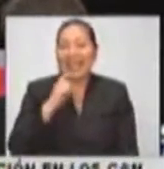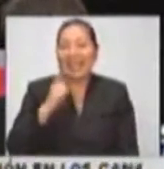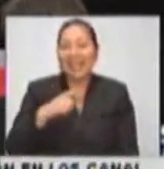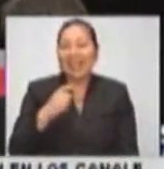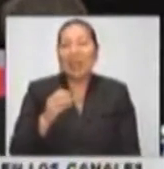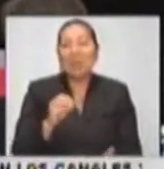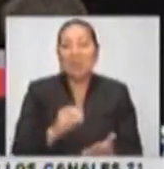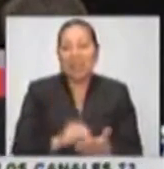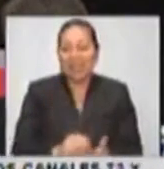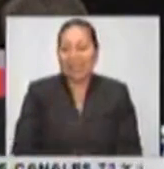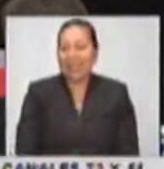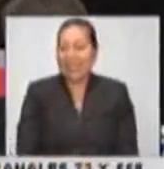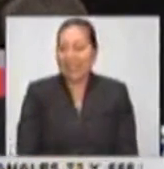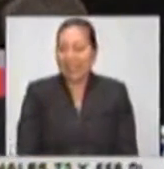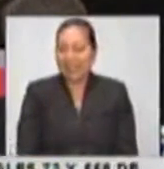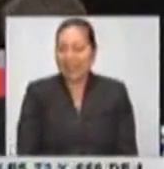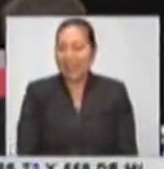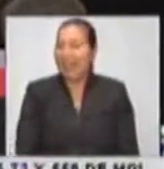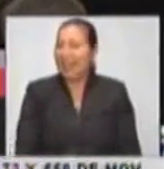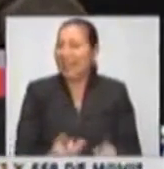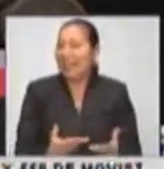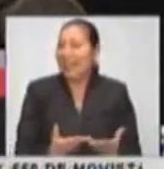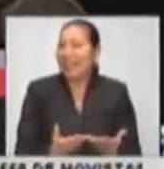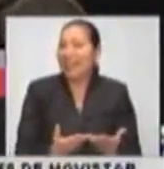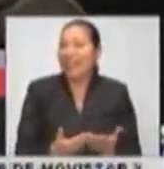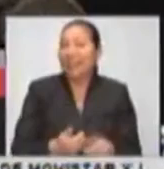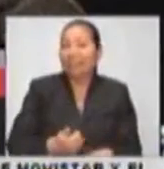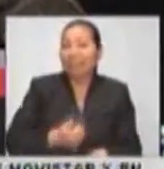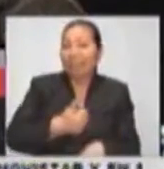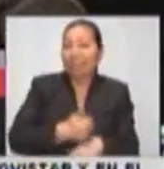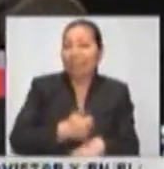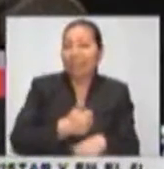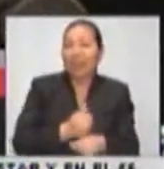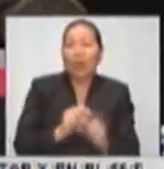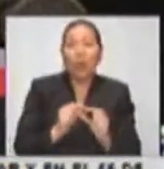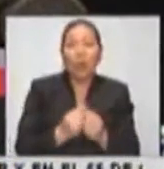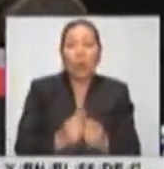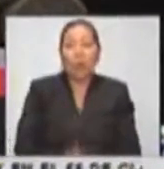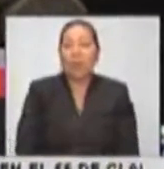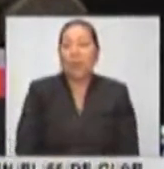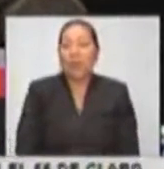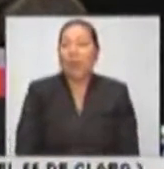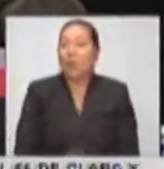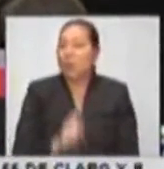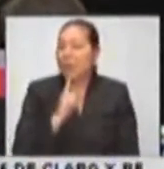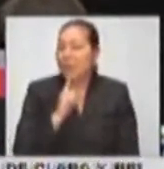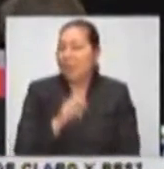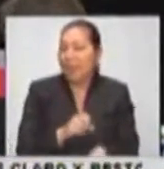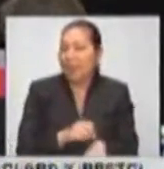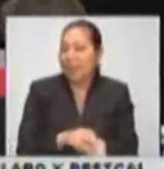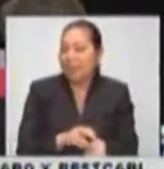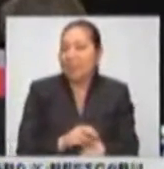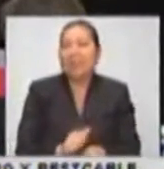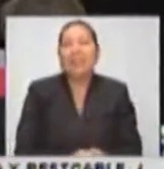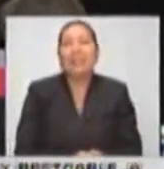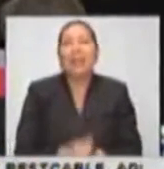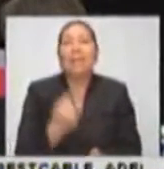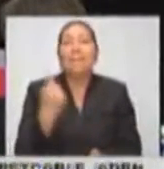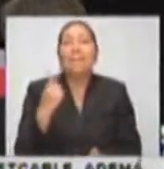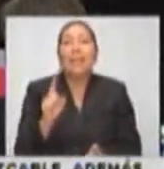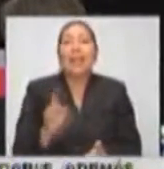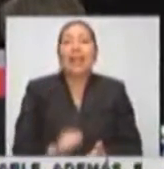reforzar, tanto en las cabezas como en los sectores, nuestras capacidades